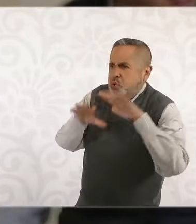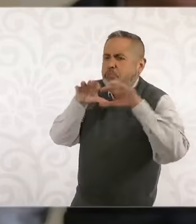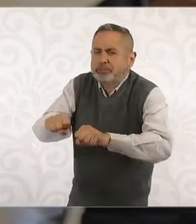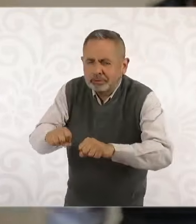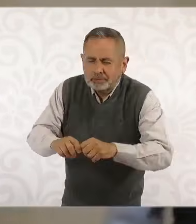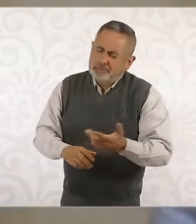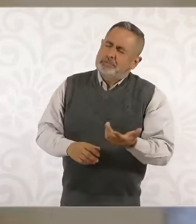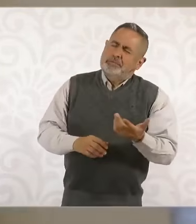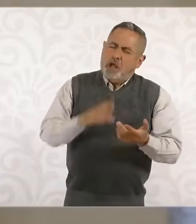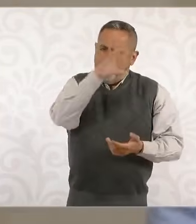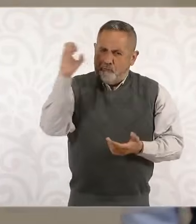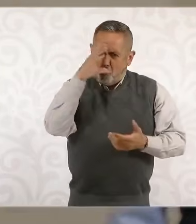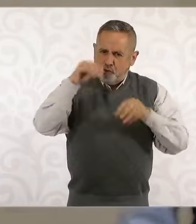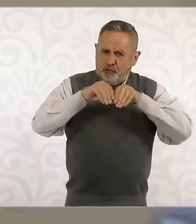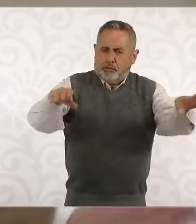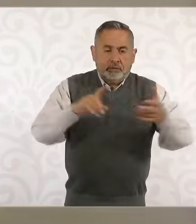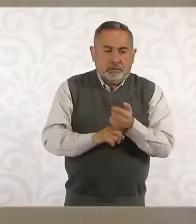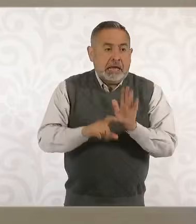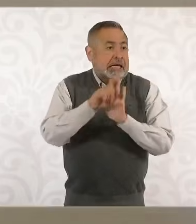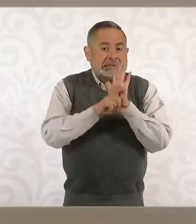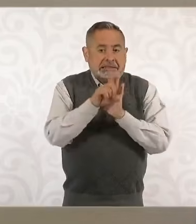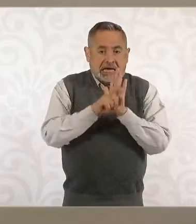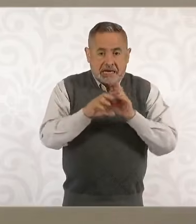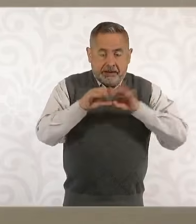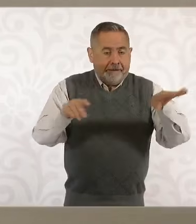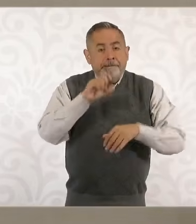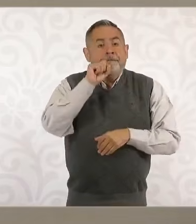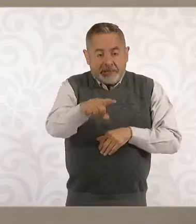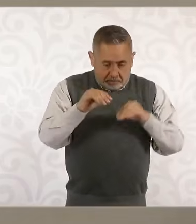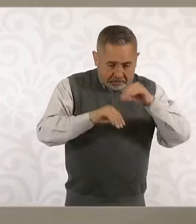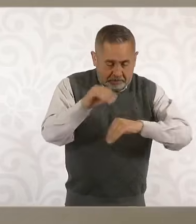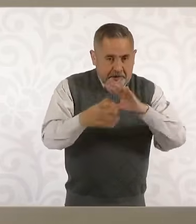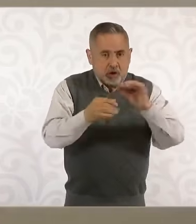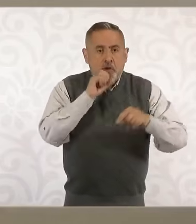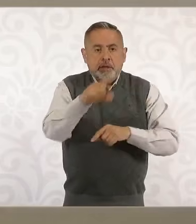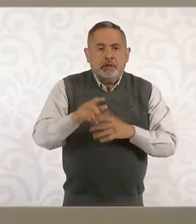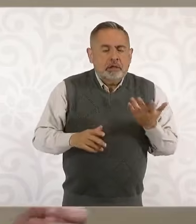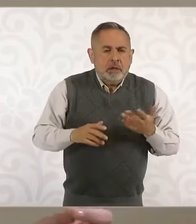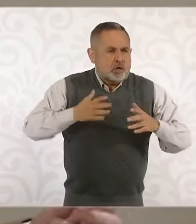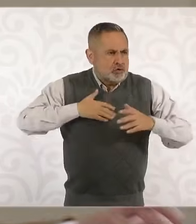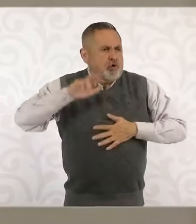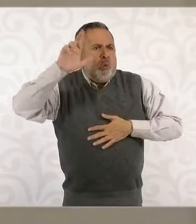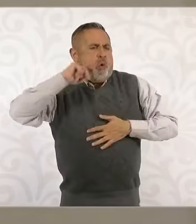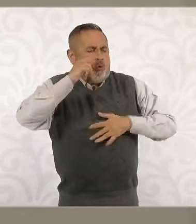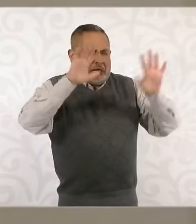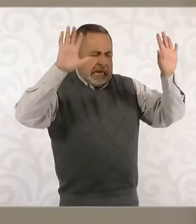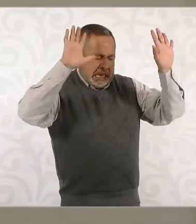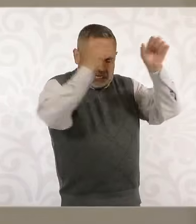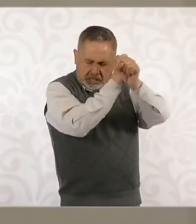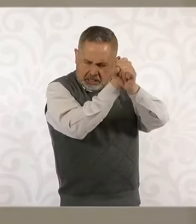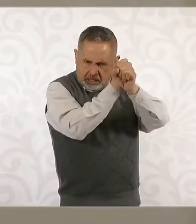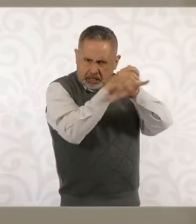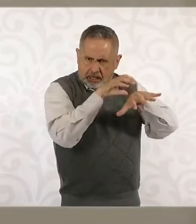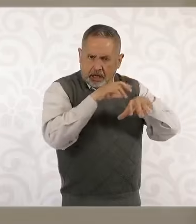una fotografía en una presunta cuenta de Instagram que él mismo habría creado para explicar que se habría entregado de forma voluntaria a la